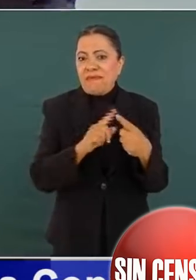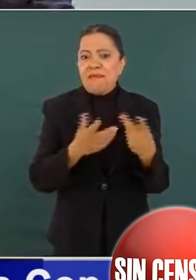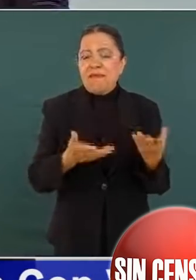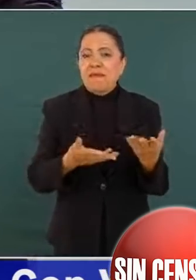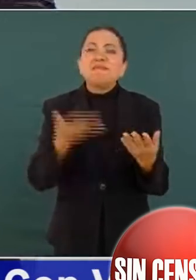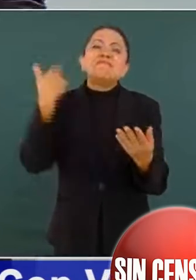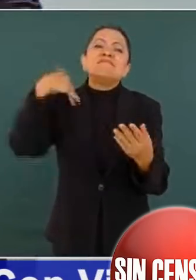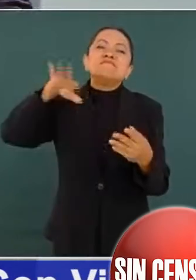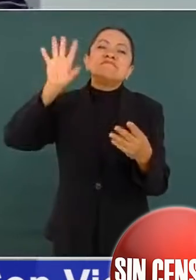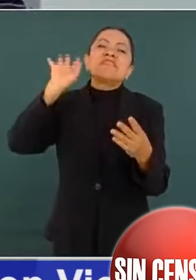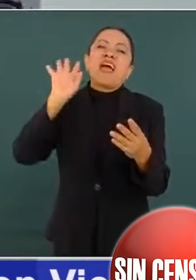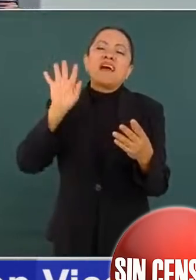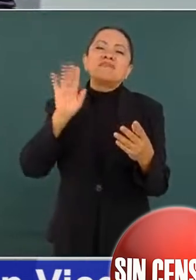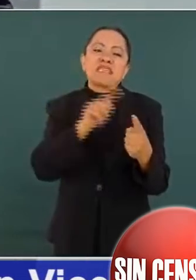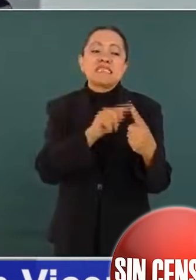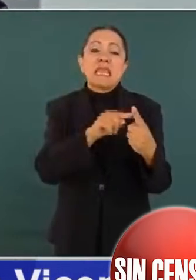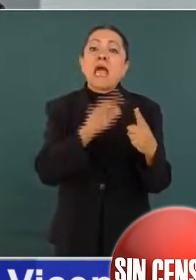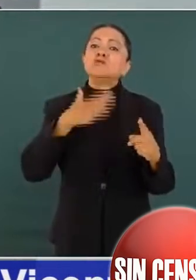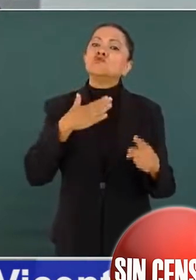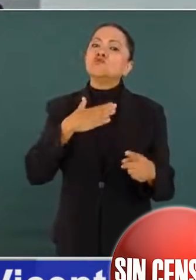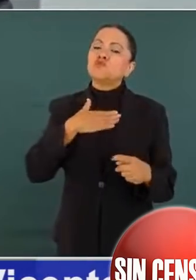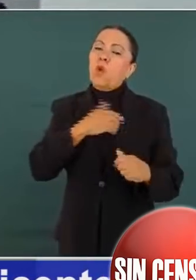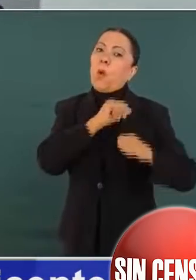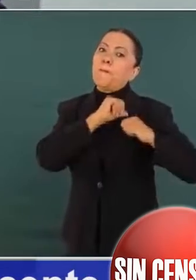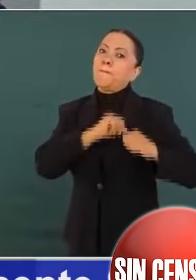Era tener el aparato,